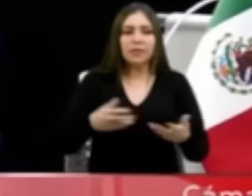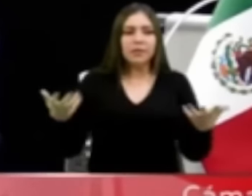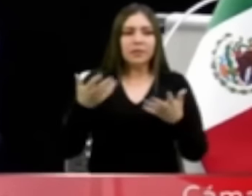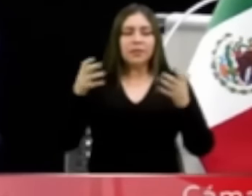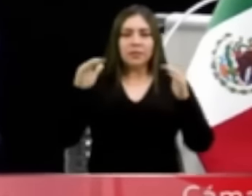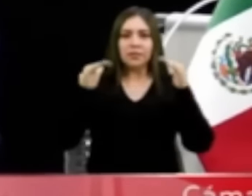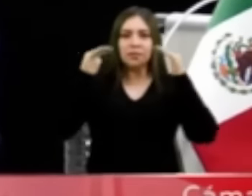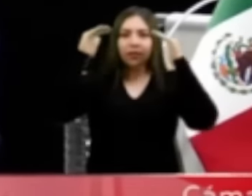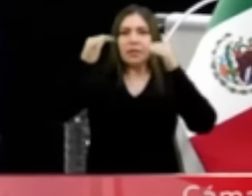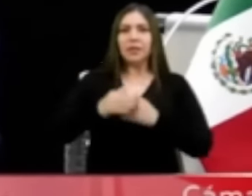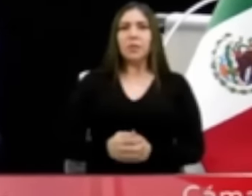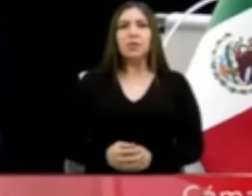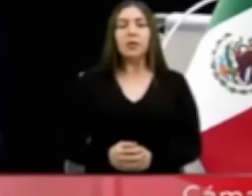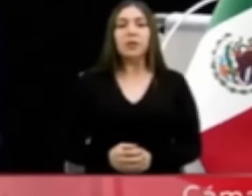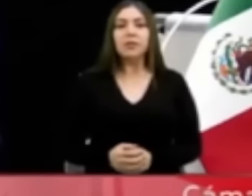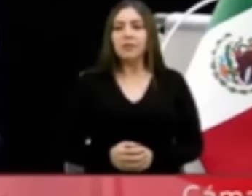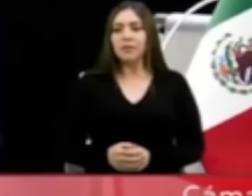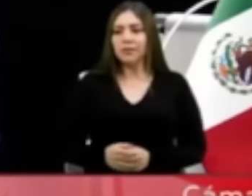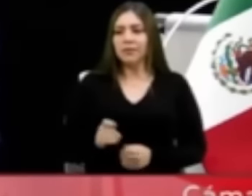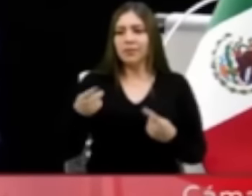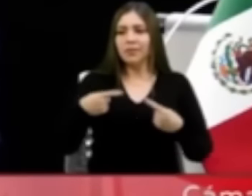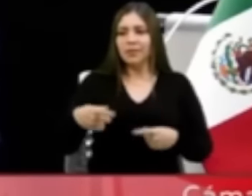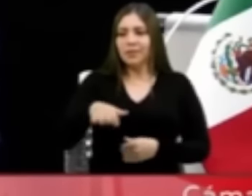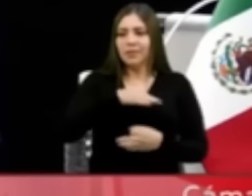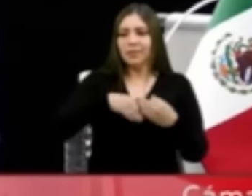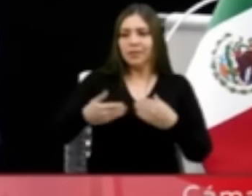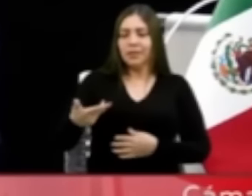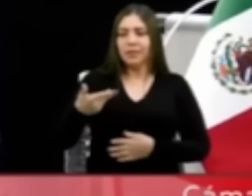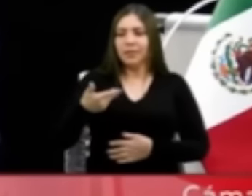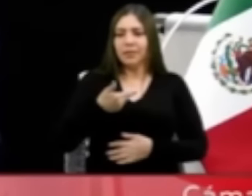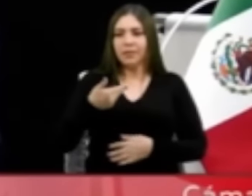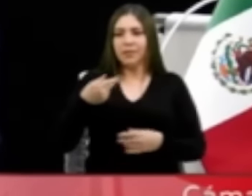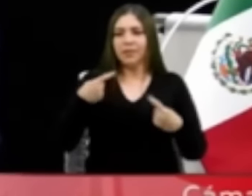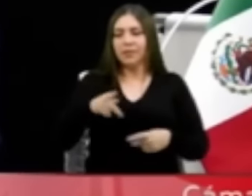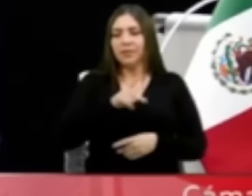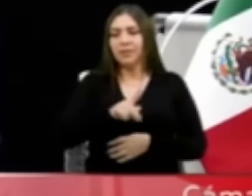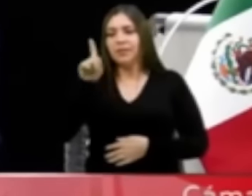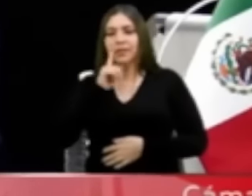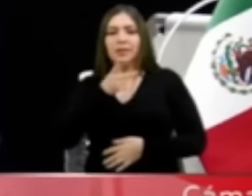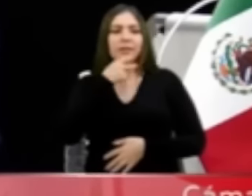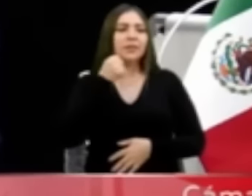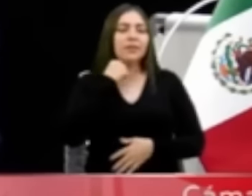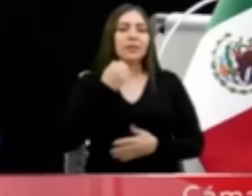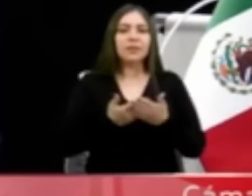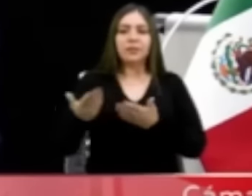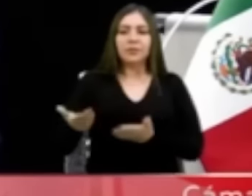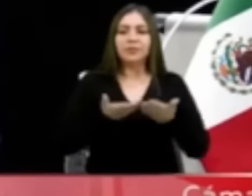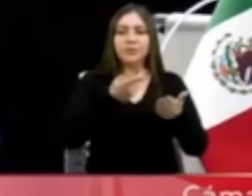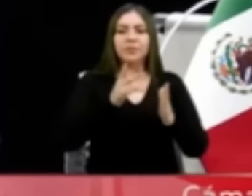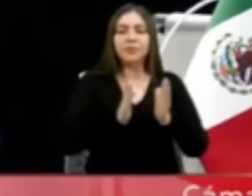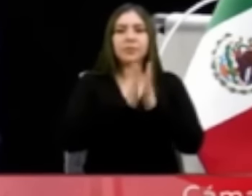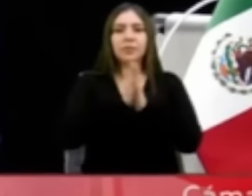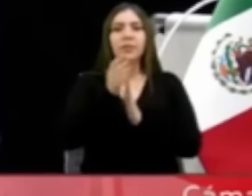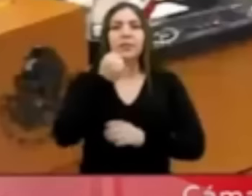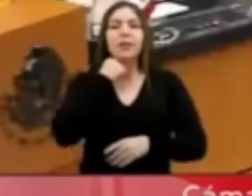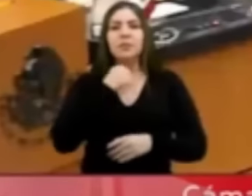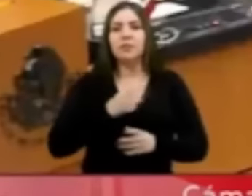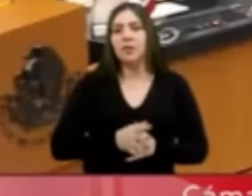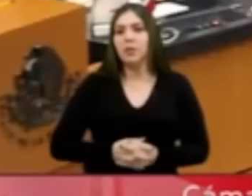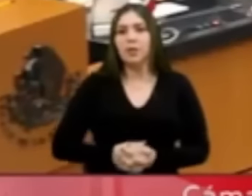el pueblo nos exige a los representantes de la nación, que somos las senadoras y los senadores. Adelante con su intervención, senador Marco